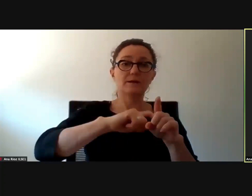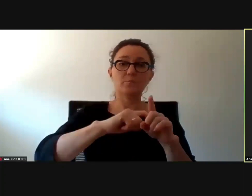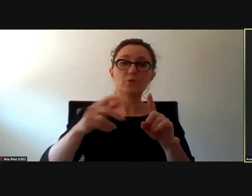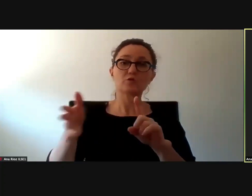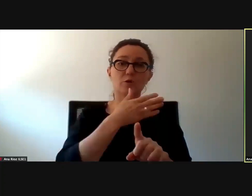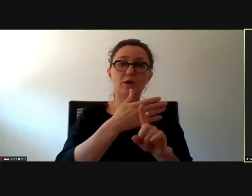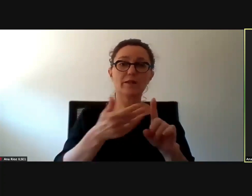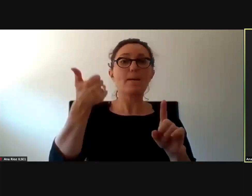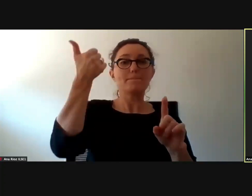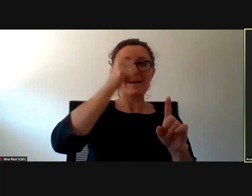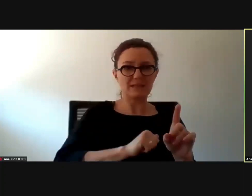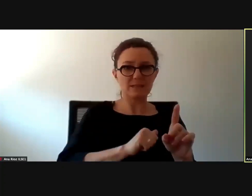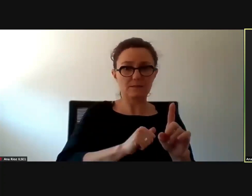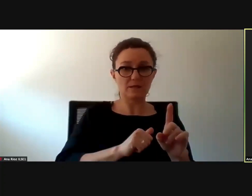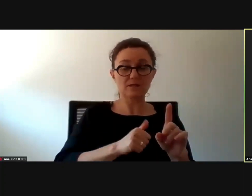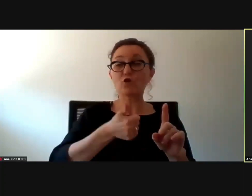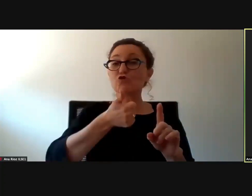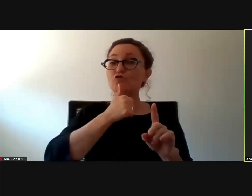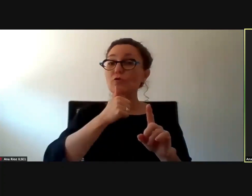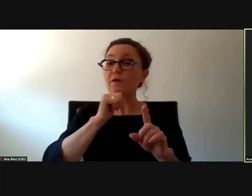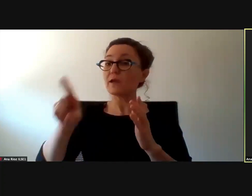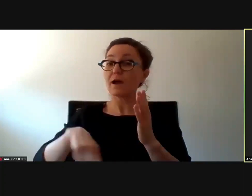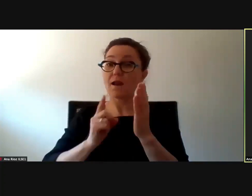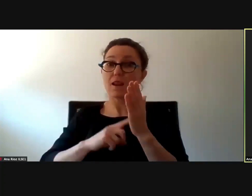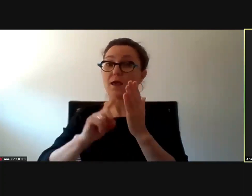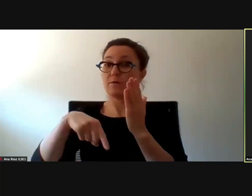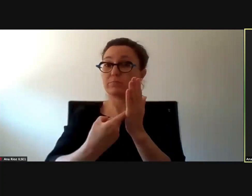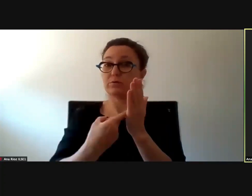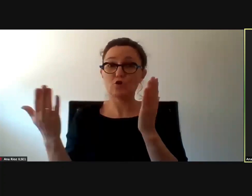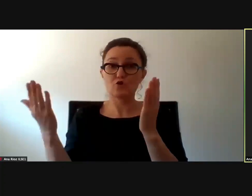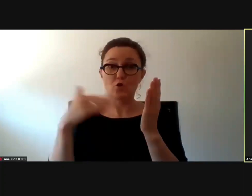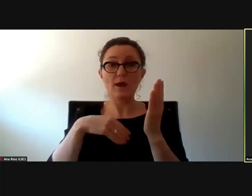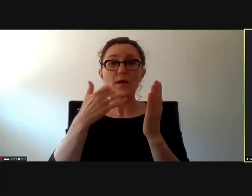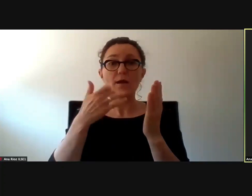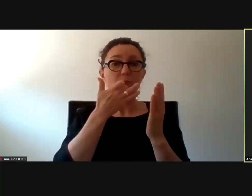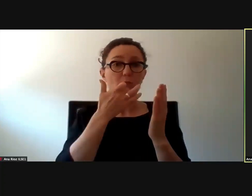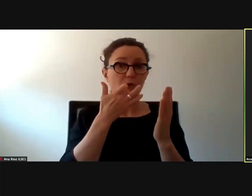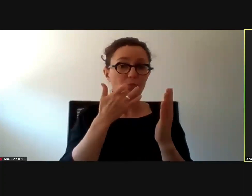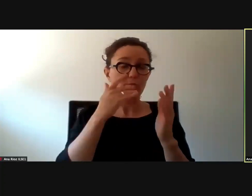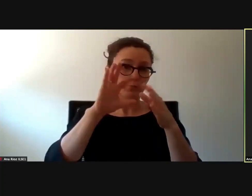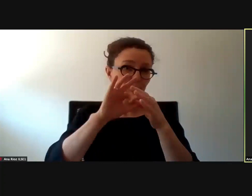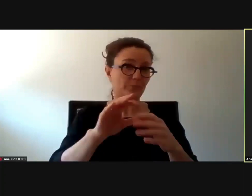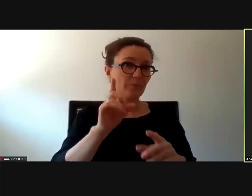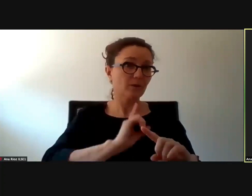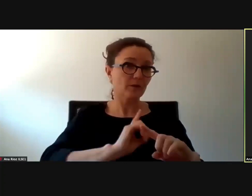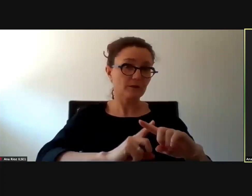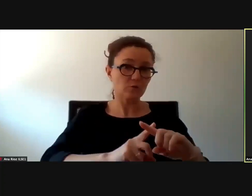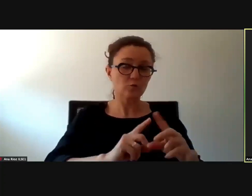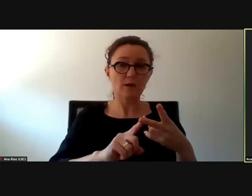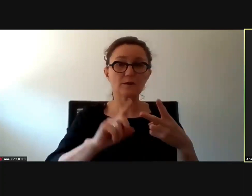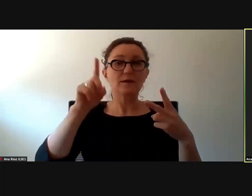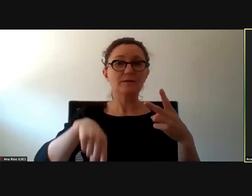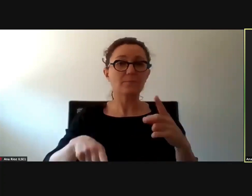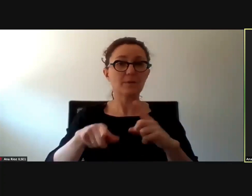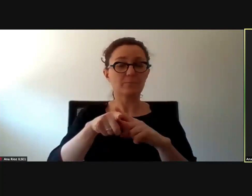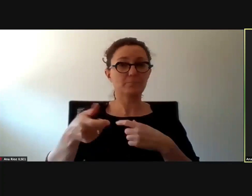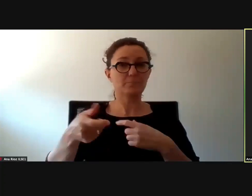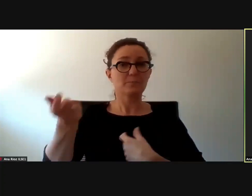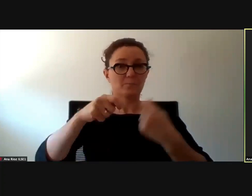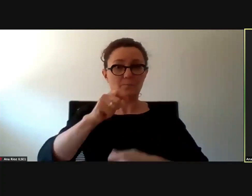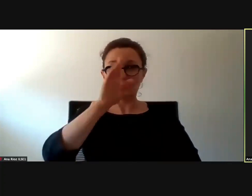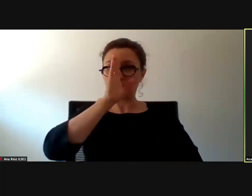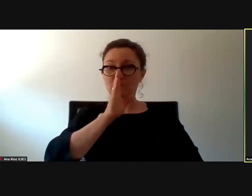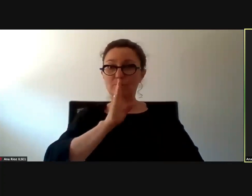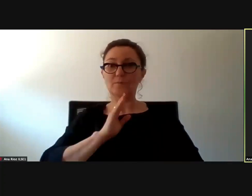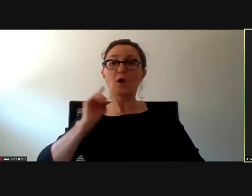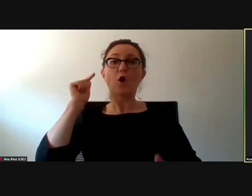no contempladas en la legislación actual. Por ejemplo, las agresiones sexuales, por ejemplo, la trata con fines de explotación